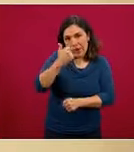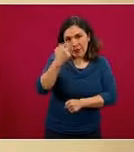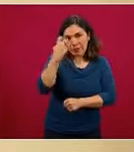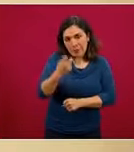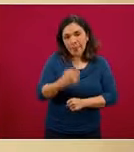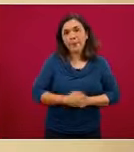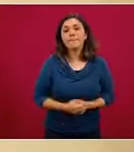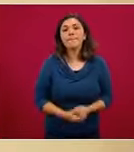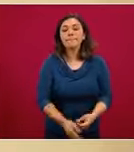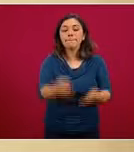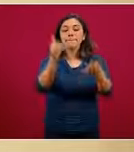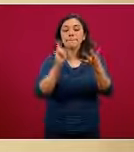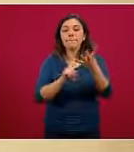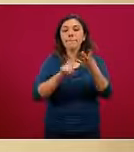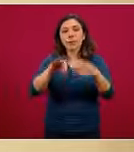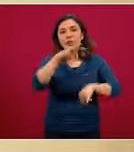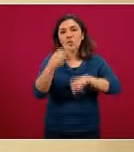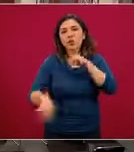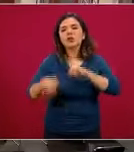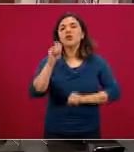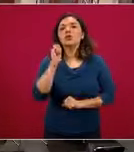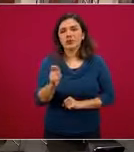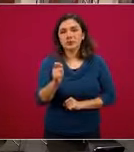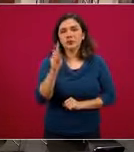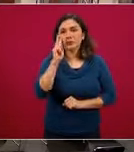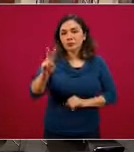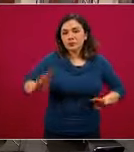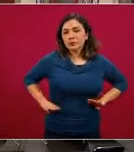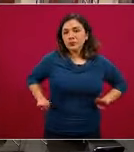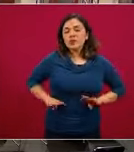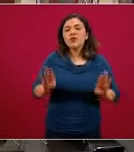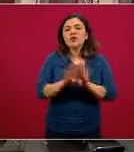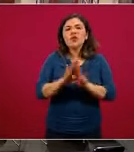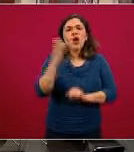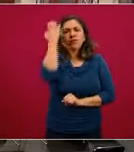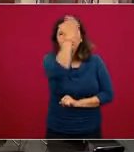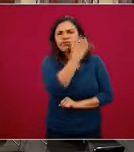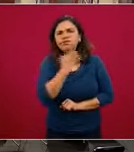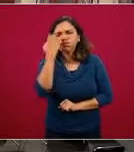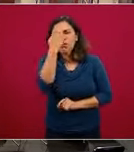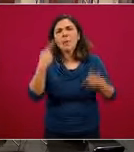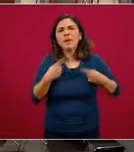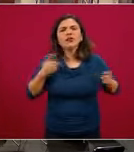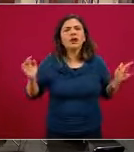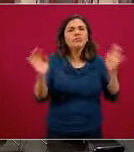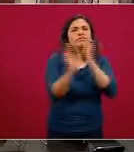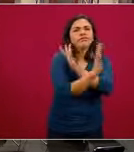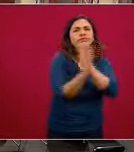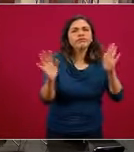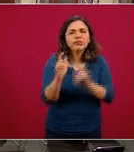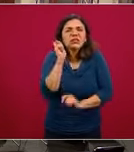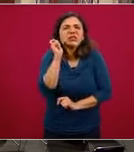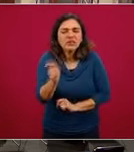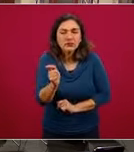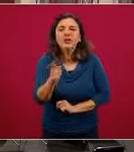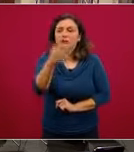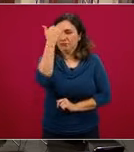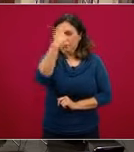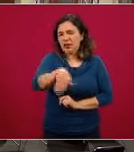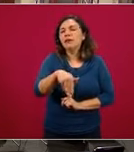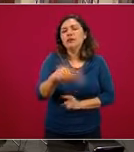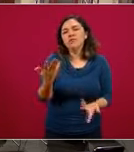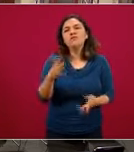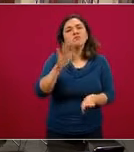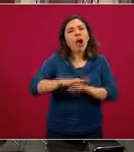infecciones como tal. Y finalmente un cuarto componente que tiene que ver con análisis de movilidad. Sabemos que de manera